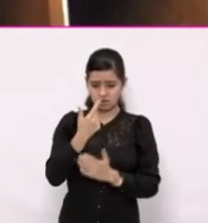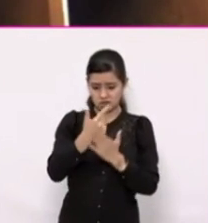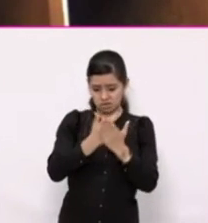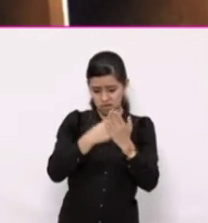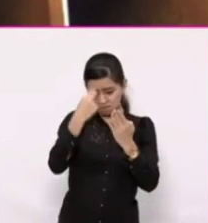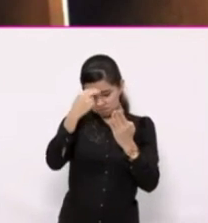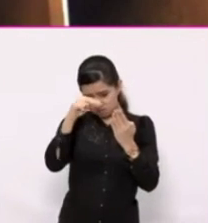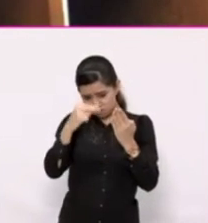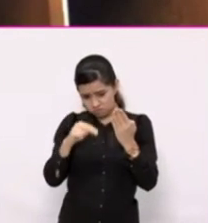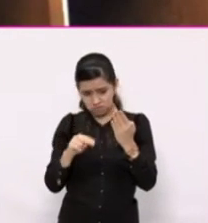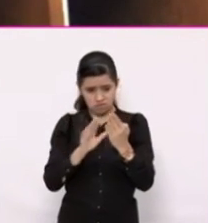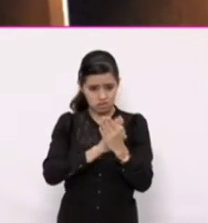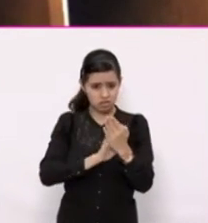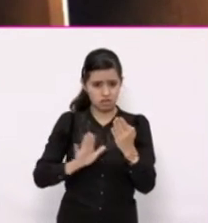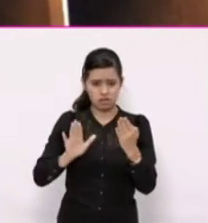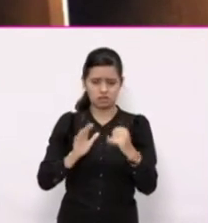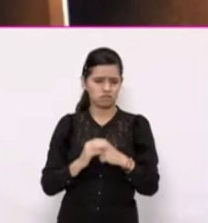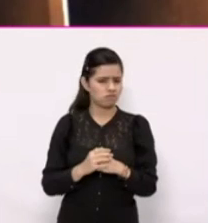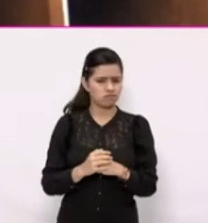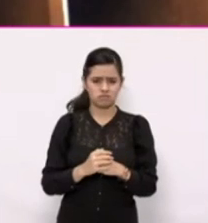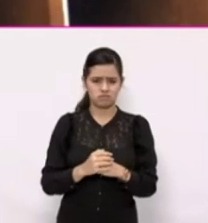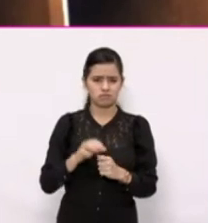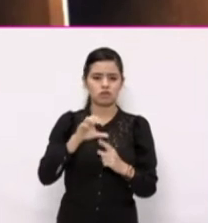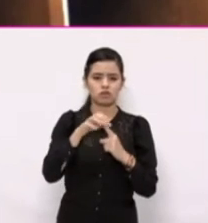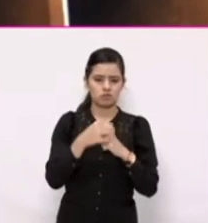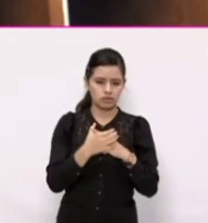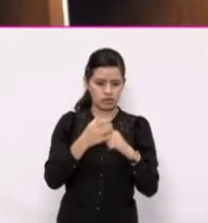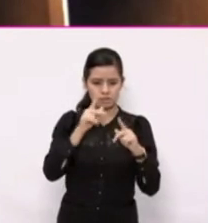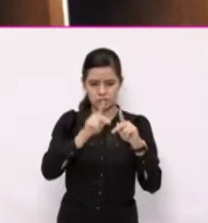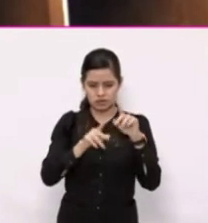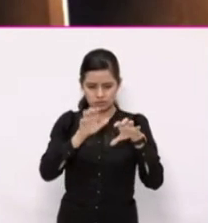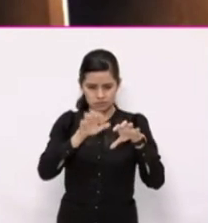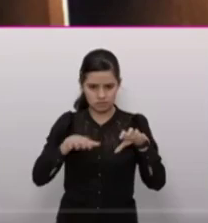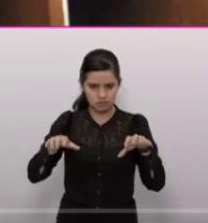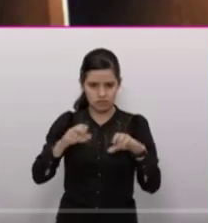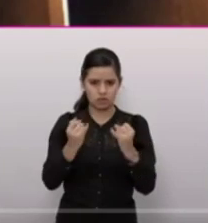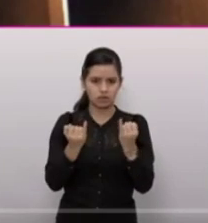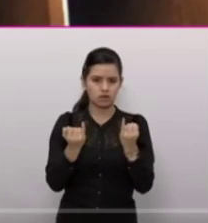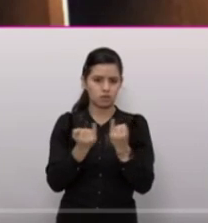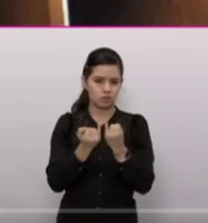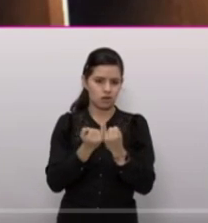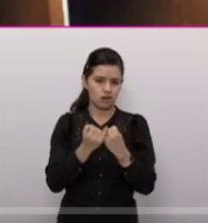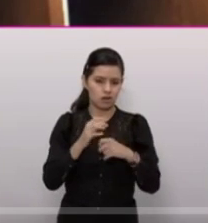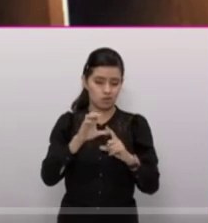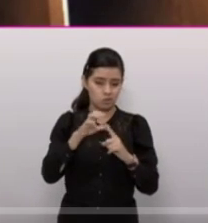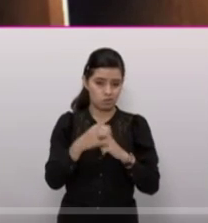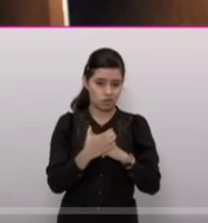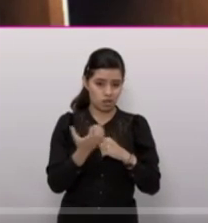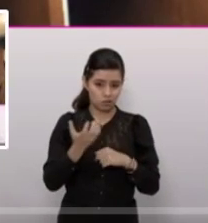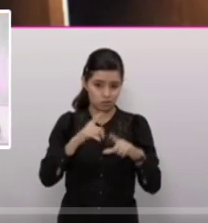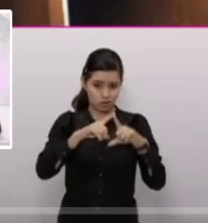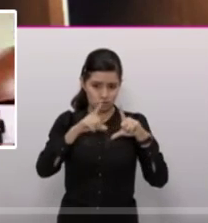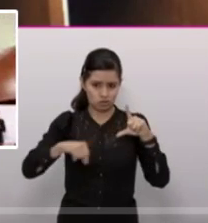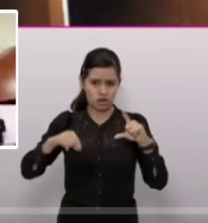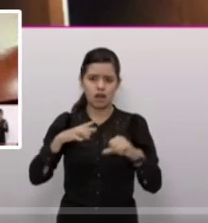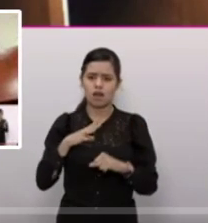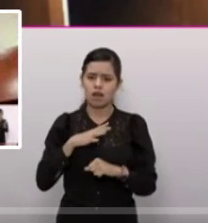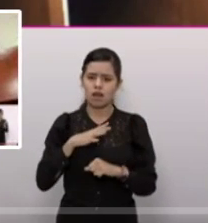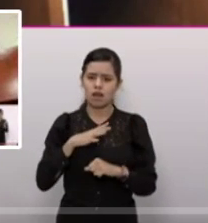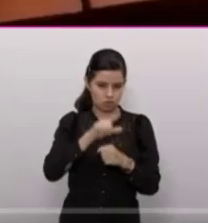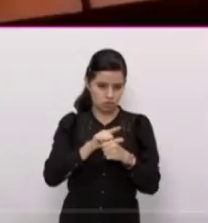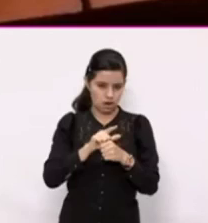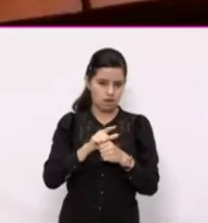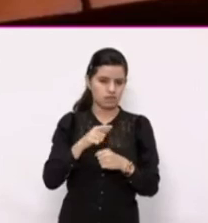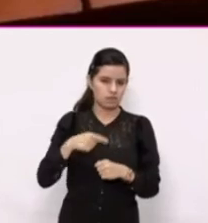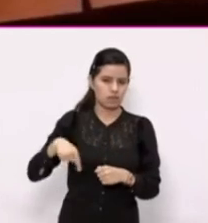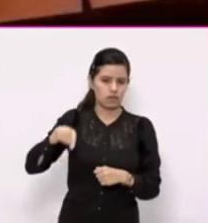de militantes. Desde los comités seccionales hasta el Comité Ejecutivo Nacional, contamos con mujeres de talento,